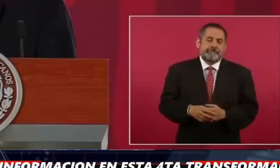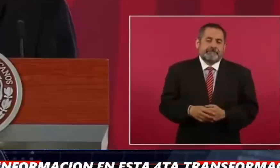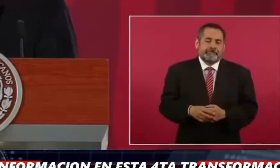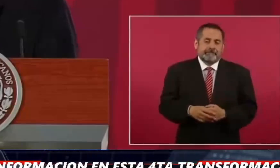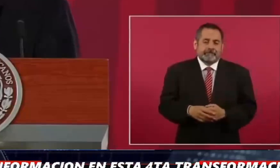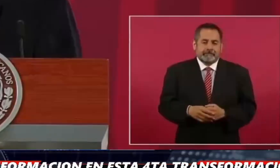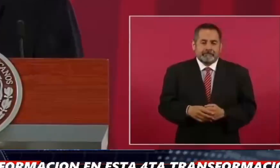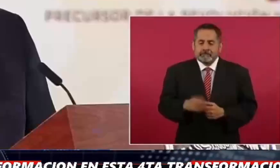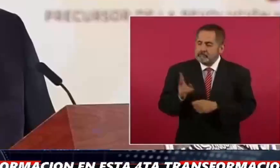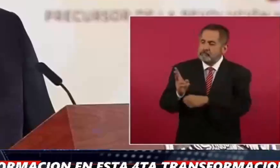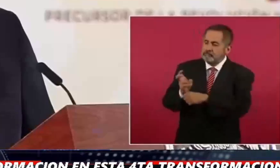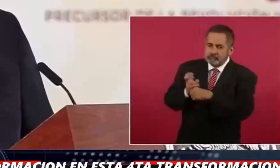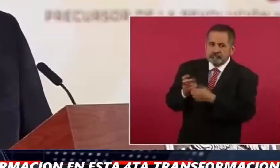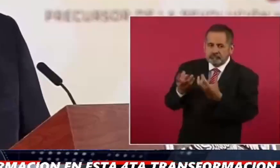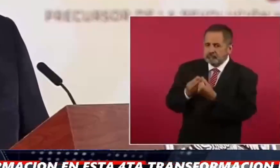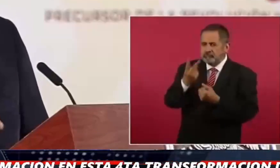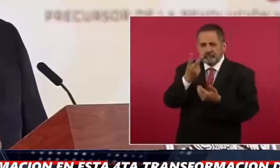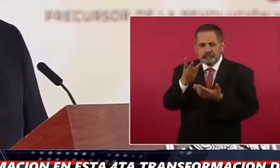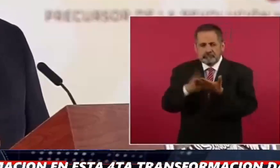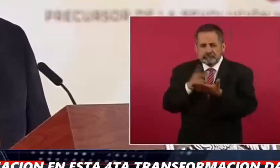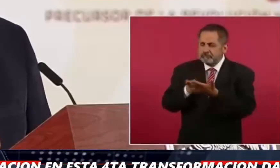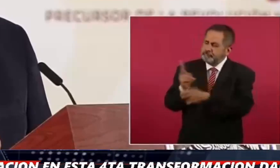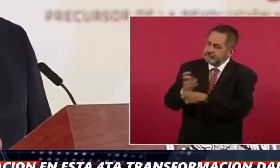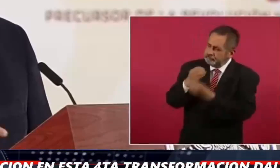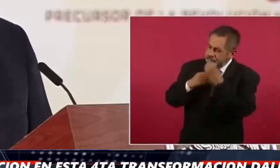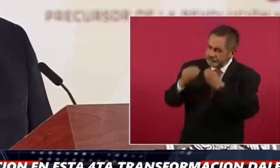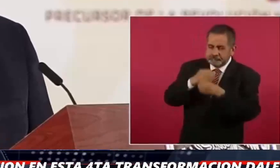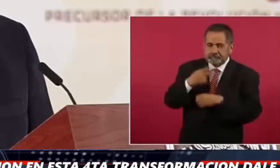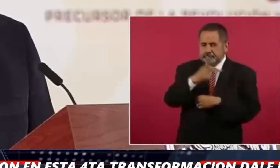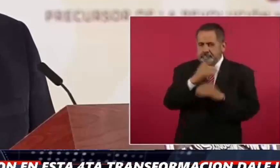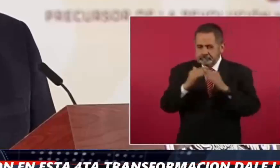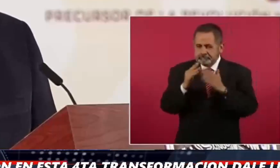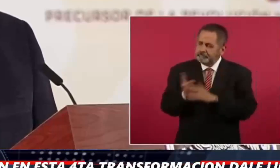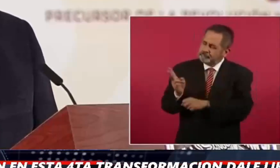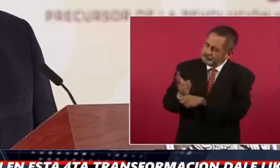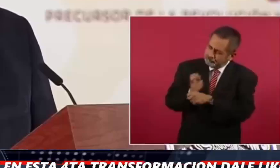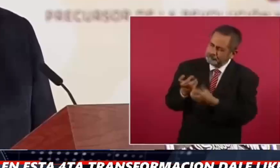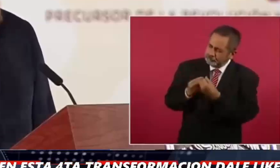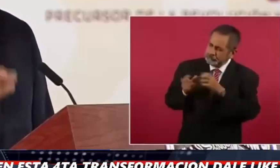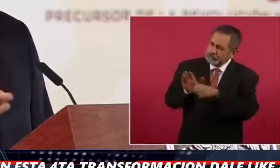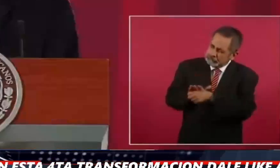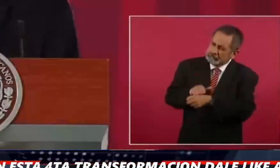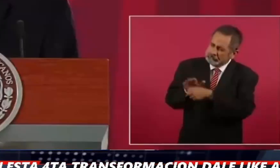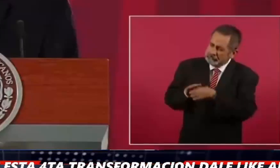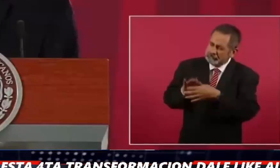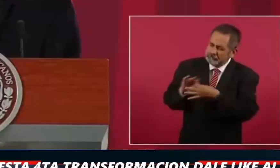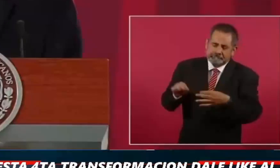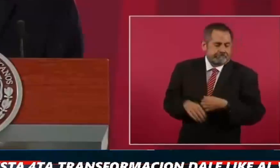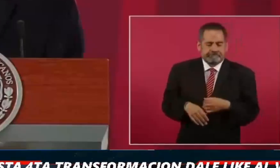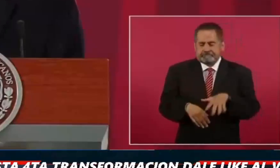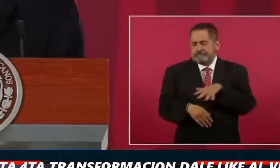Me invitó a cenar como dos o tres veces a su casa y siempre pues la